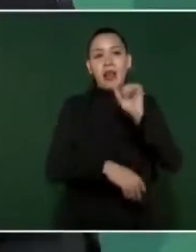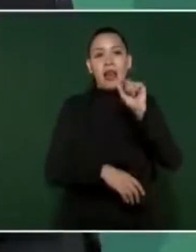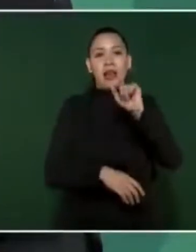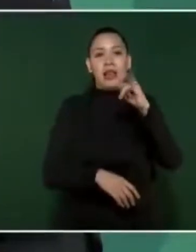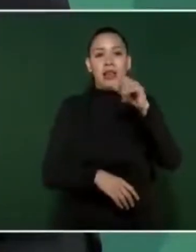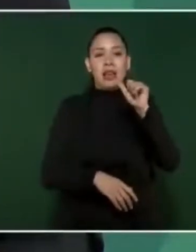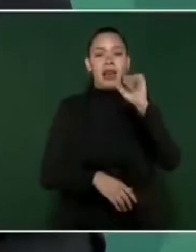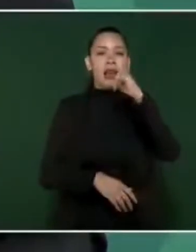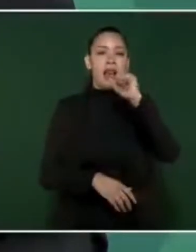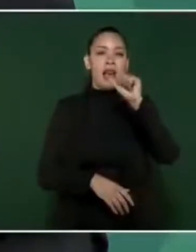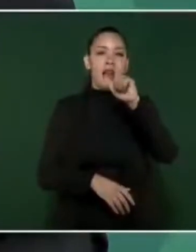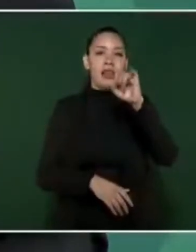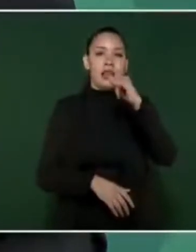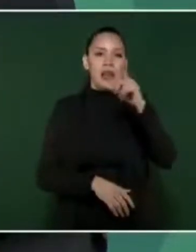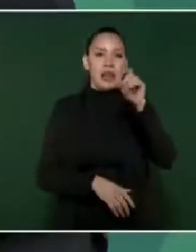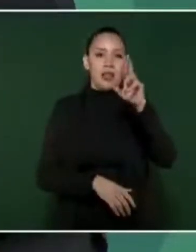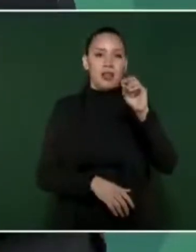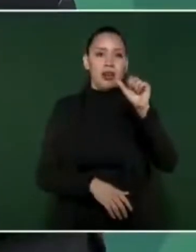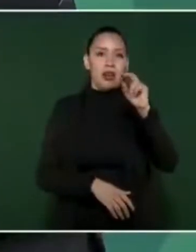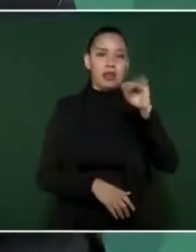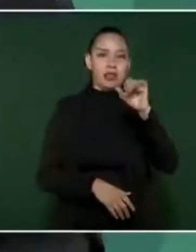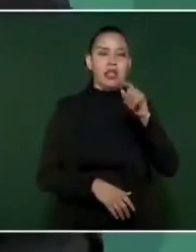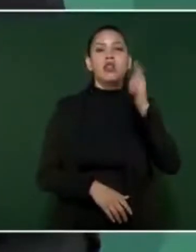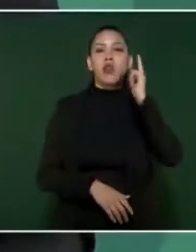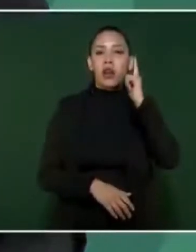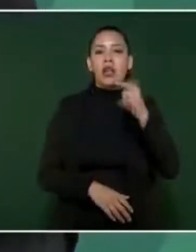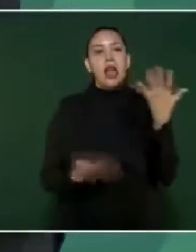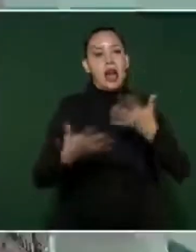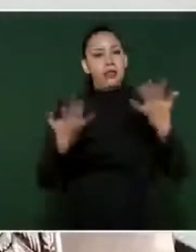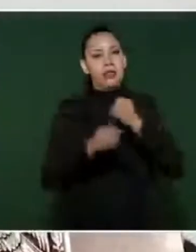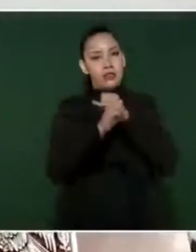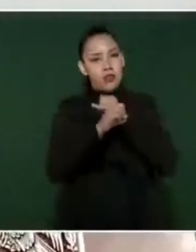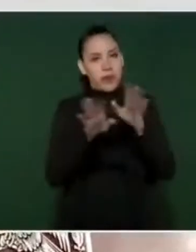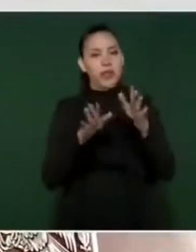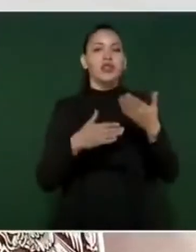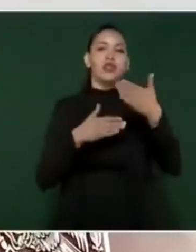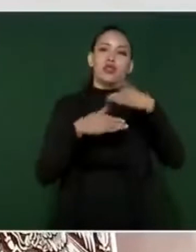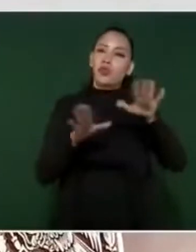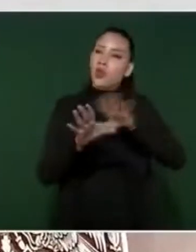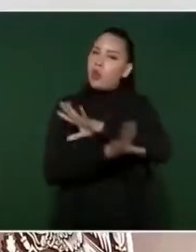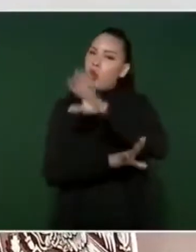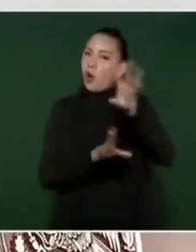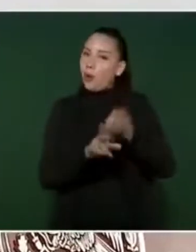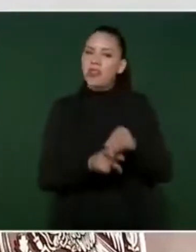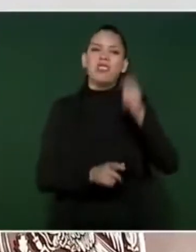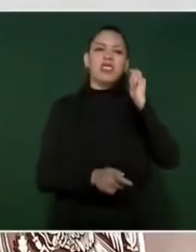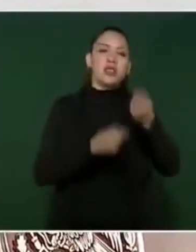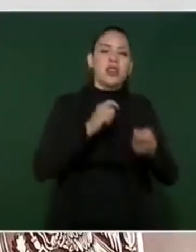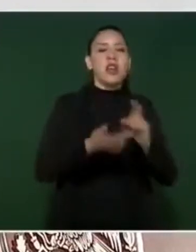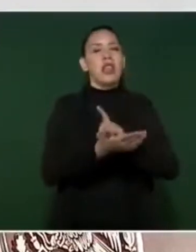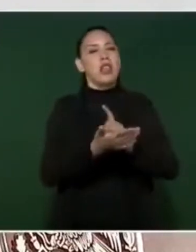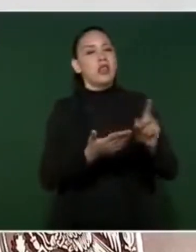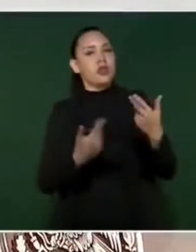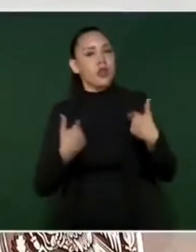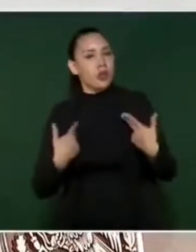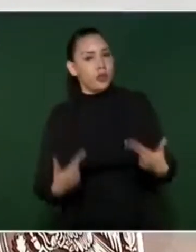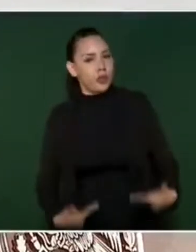informe de todo lo relacionado con derechos humanos, y le